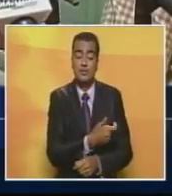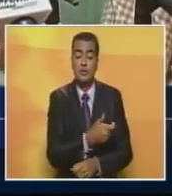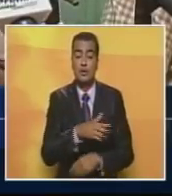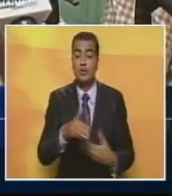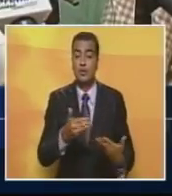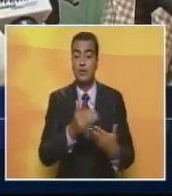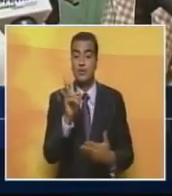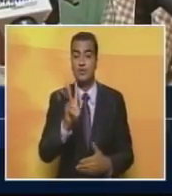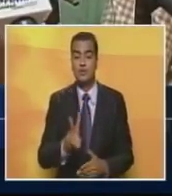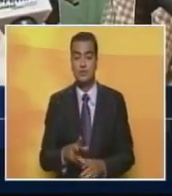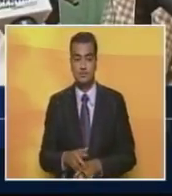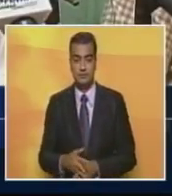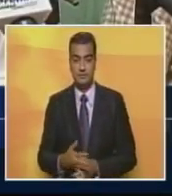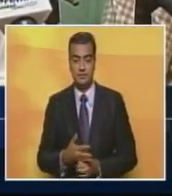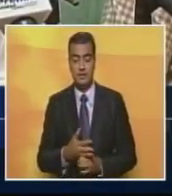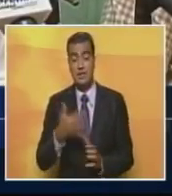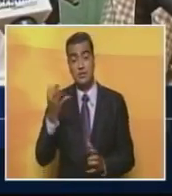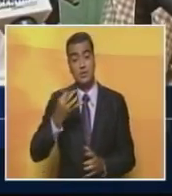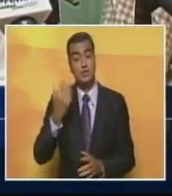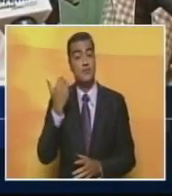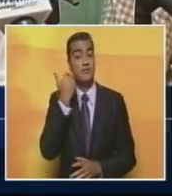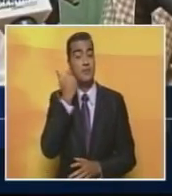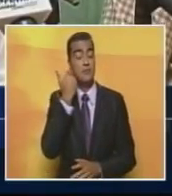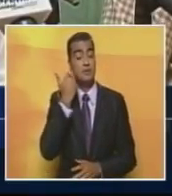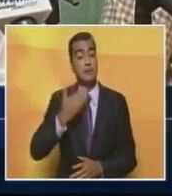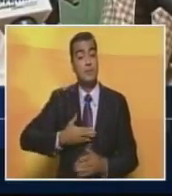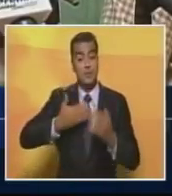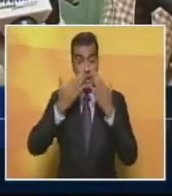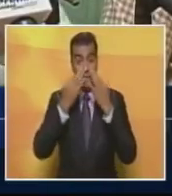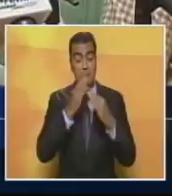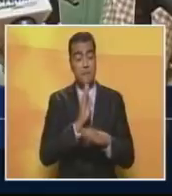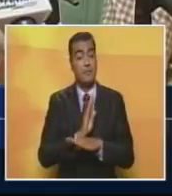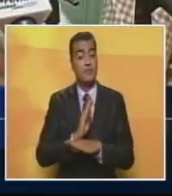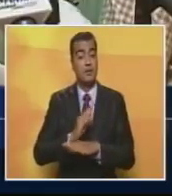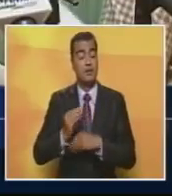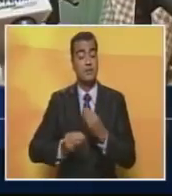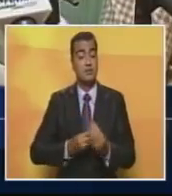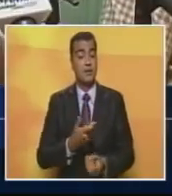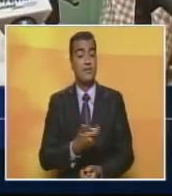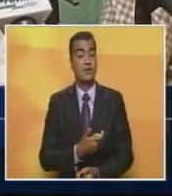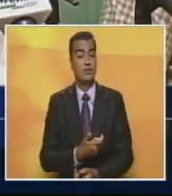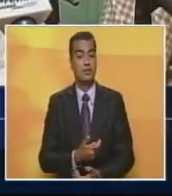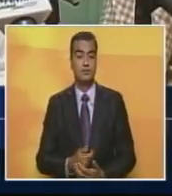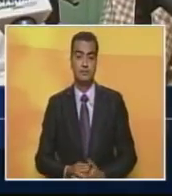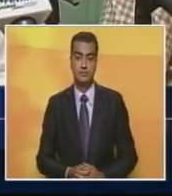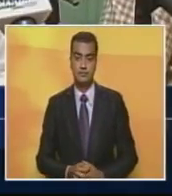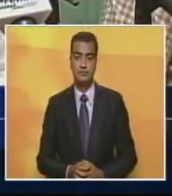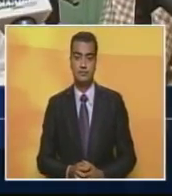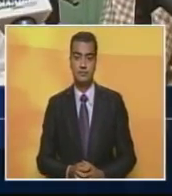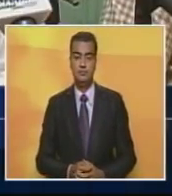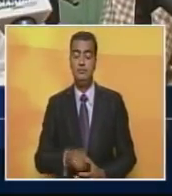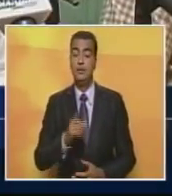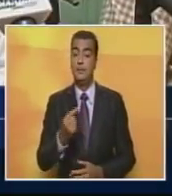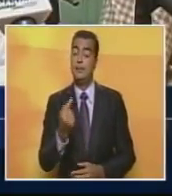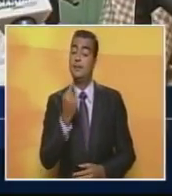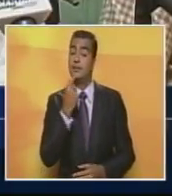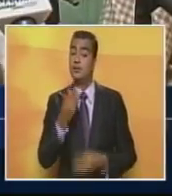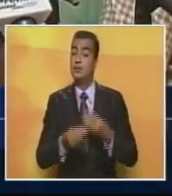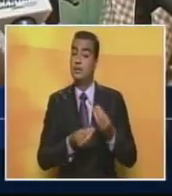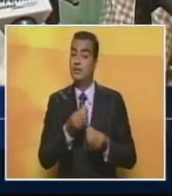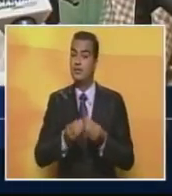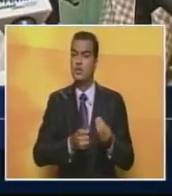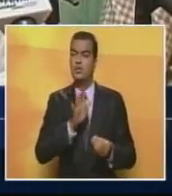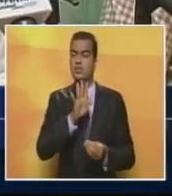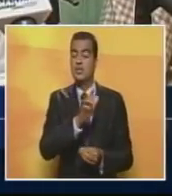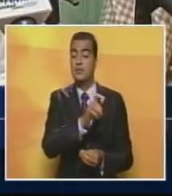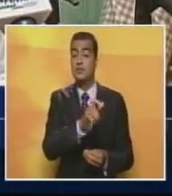territorio nacional. Aseguró que la difteria se puede prever con la aplicación de las respectivas vacunas. Además, señaló que se han registrado